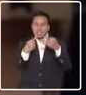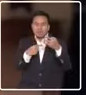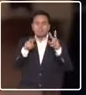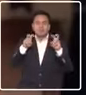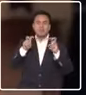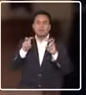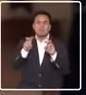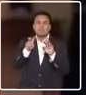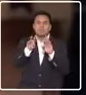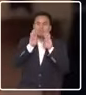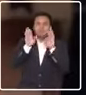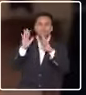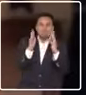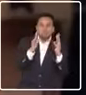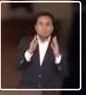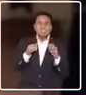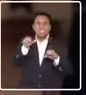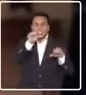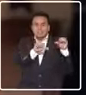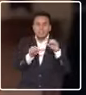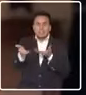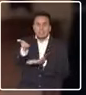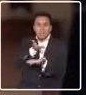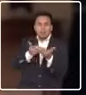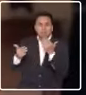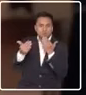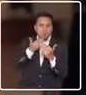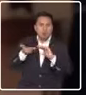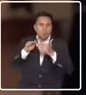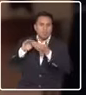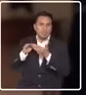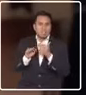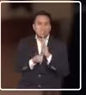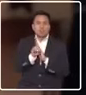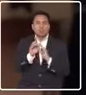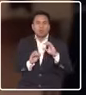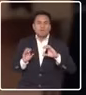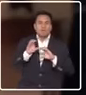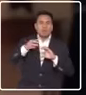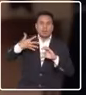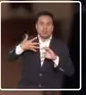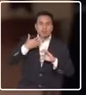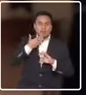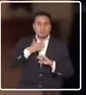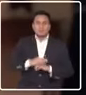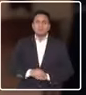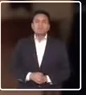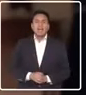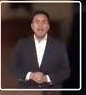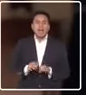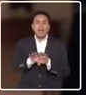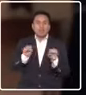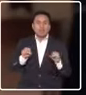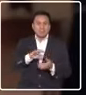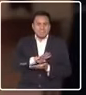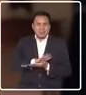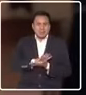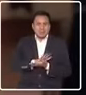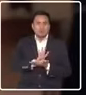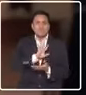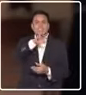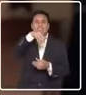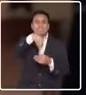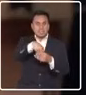materia ambiental científica de diálogo con las comunidades y de desarrollo de valor agregado este acuerdo que hoy celebramos se